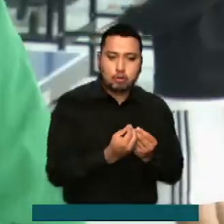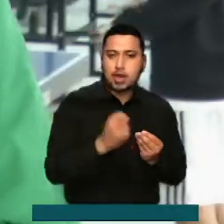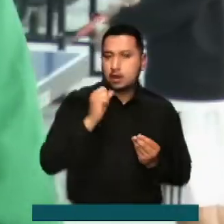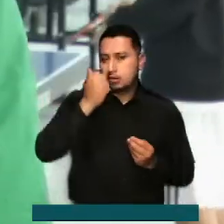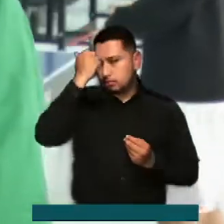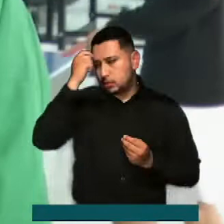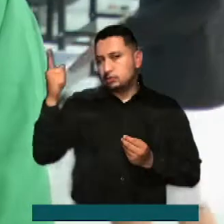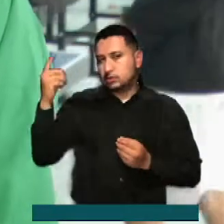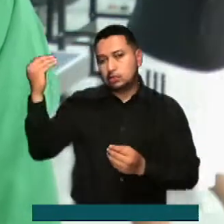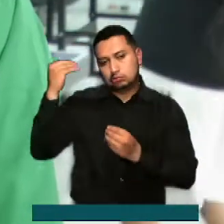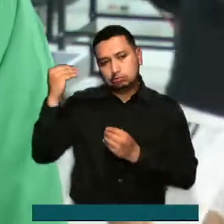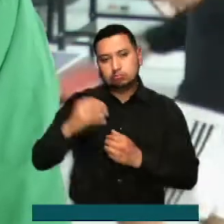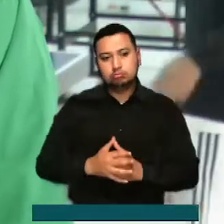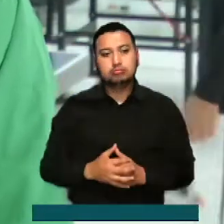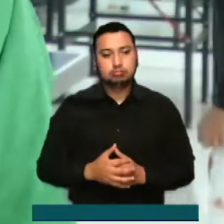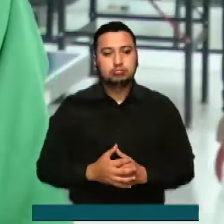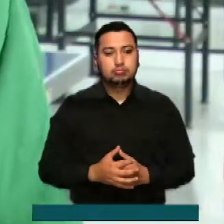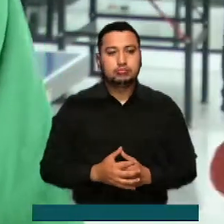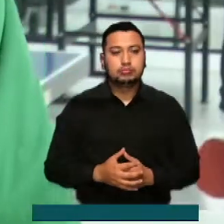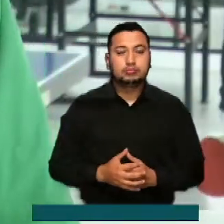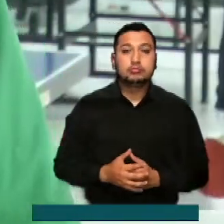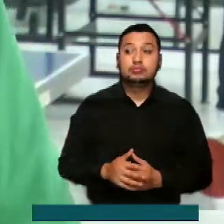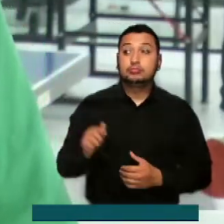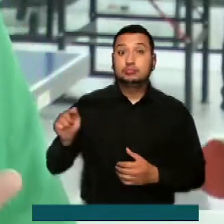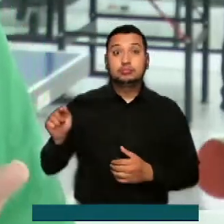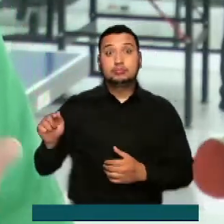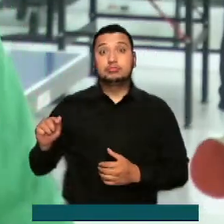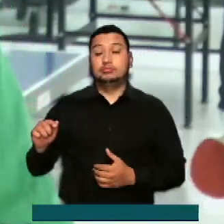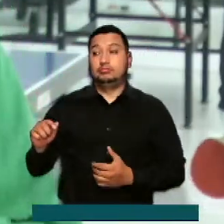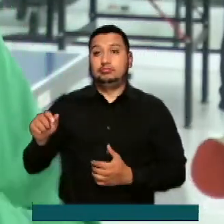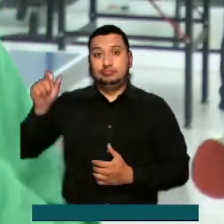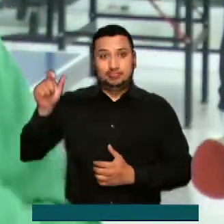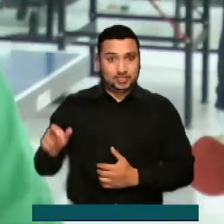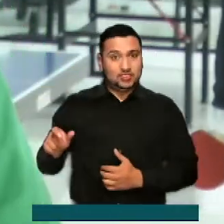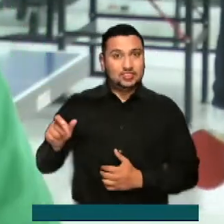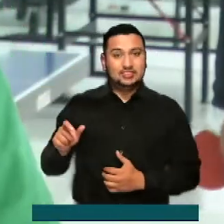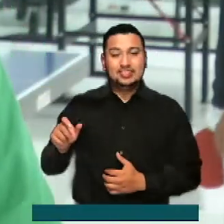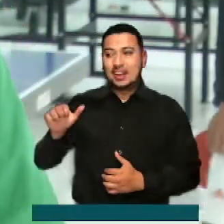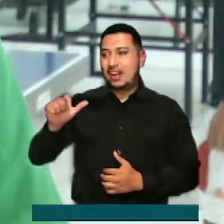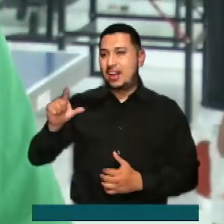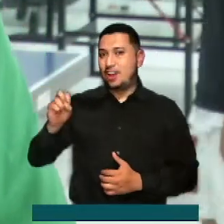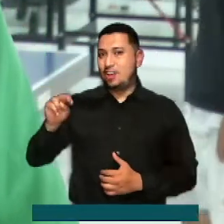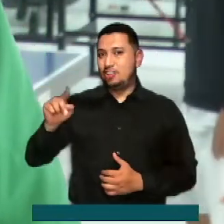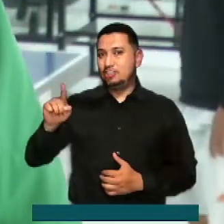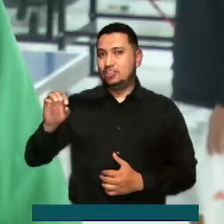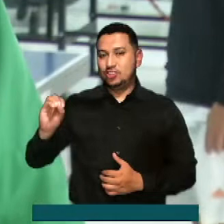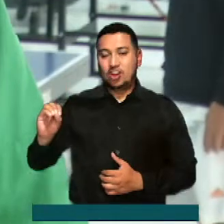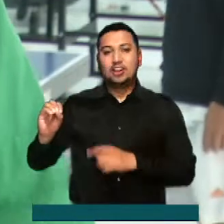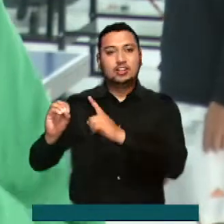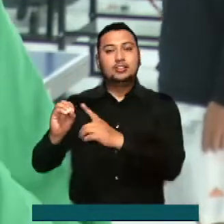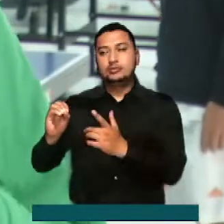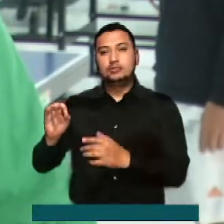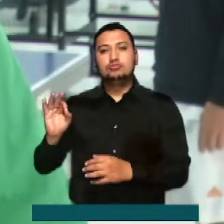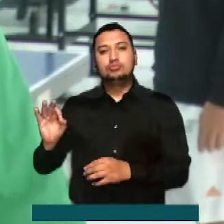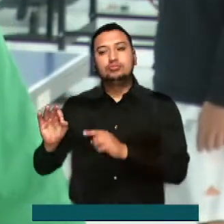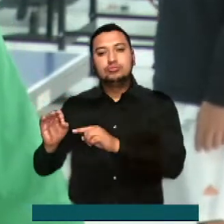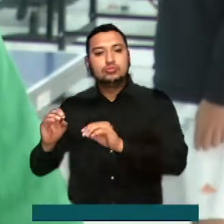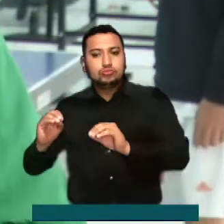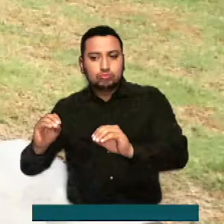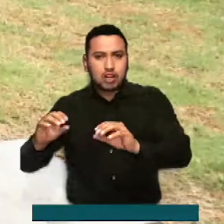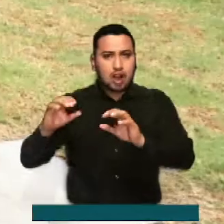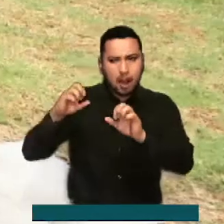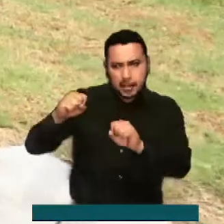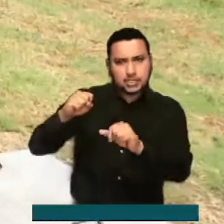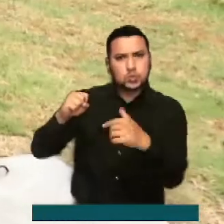enseñas las capacidades de alonso son los que los llevan digamos a tener un vínculo laboral con nosotros en los diferentes